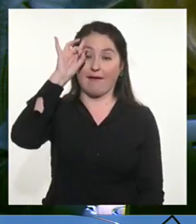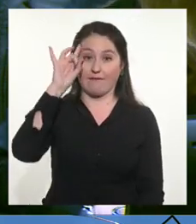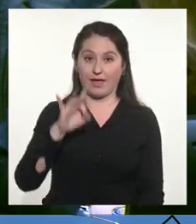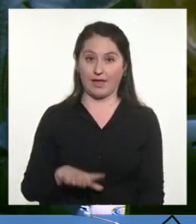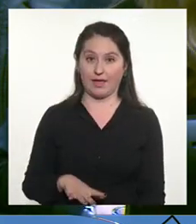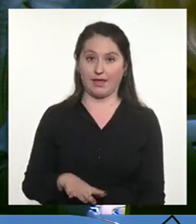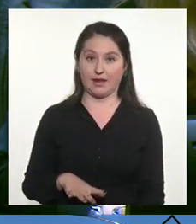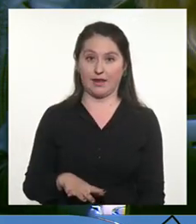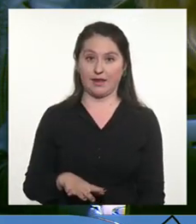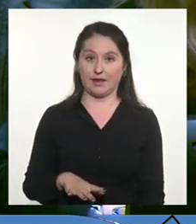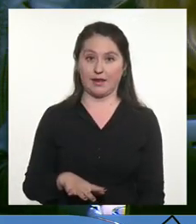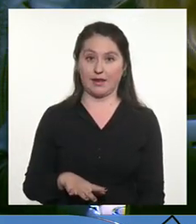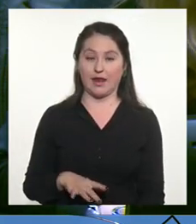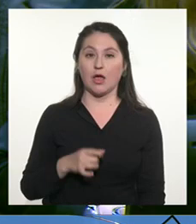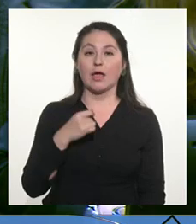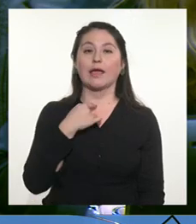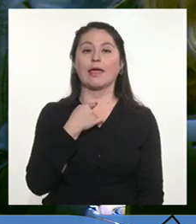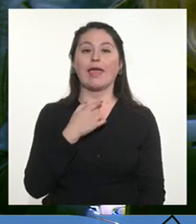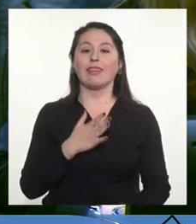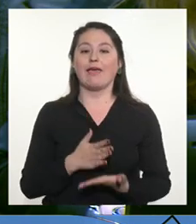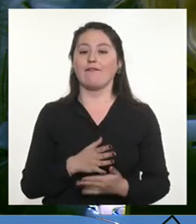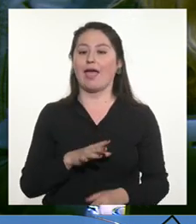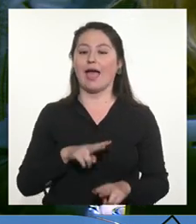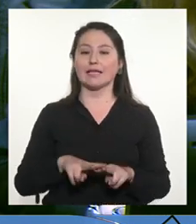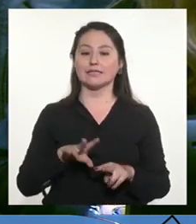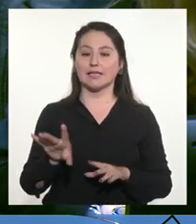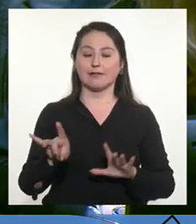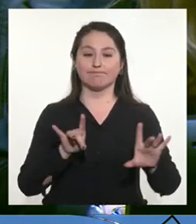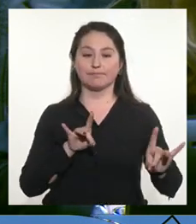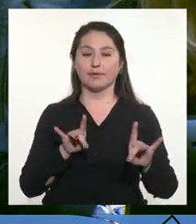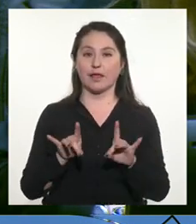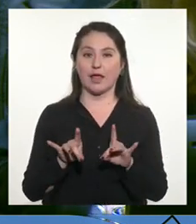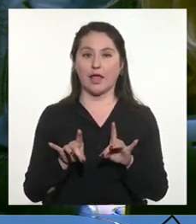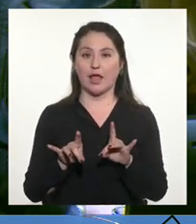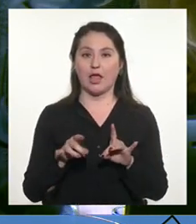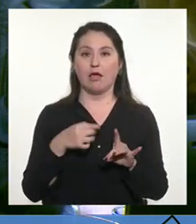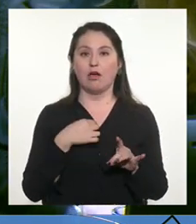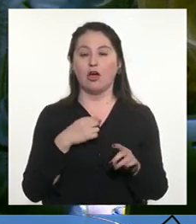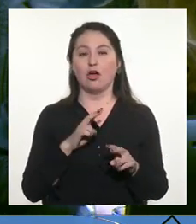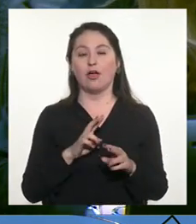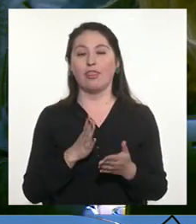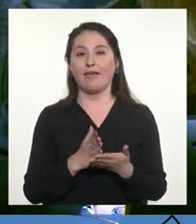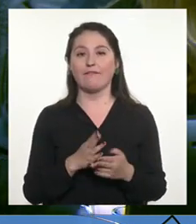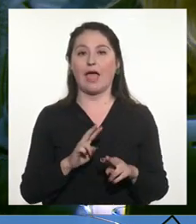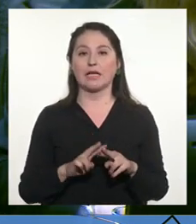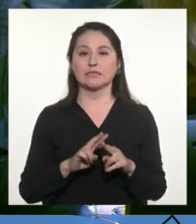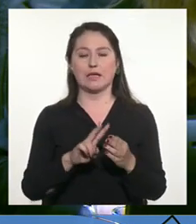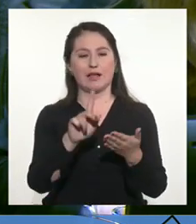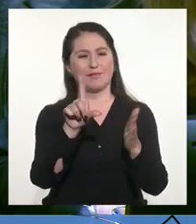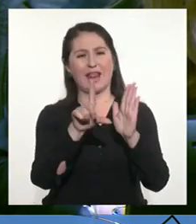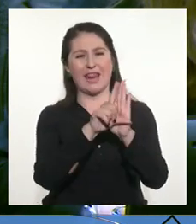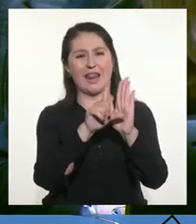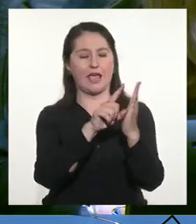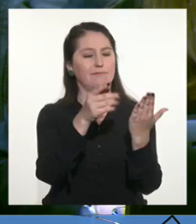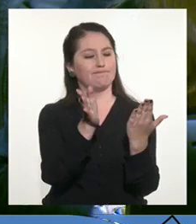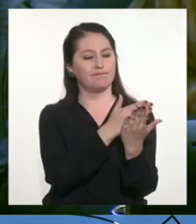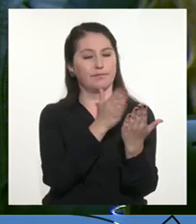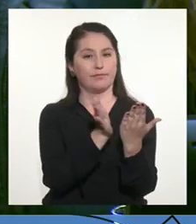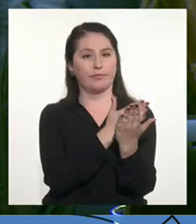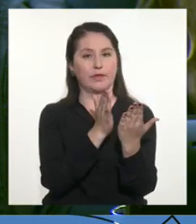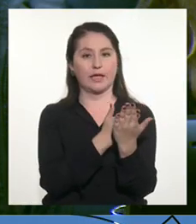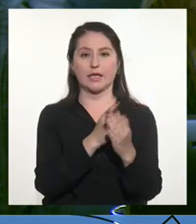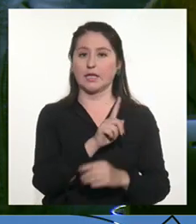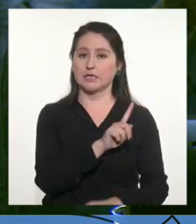en los caminos que debe tomar revisar legislaciones que están claramente en desuso que han sido